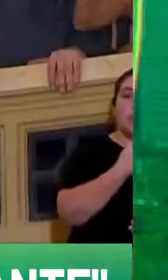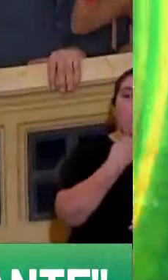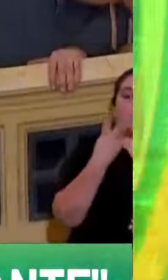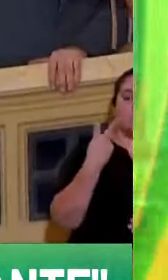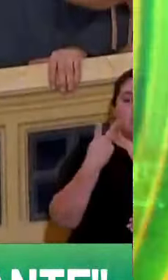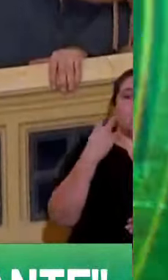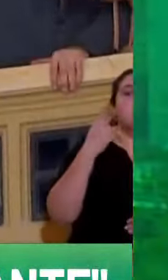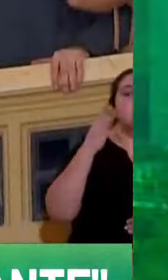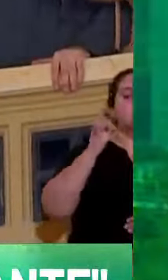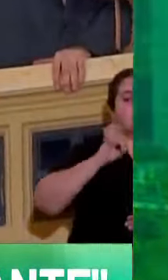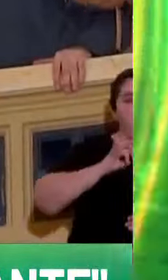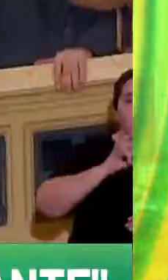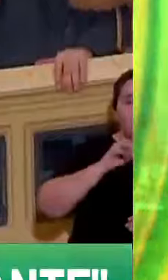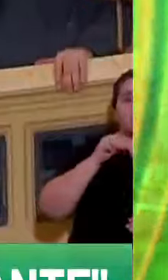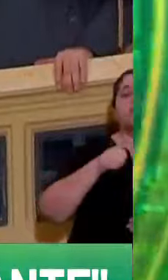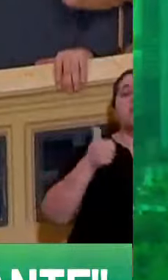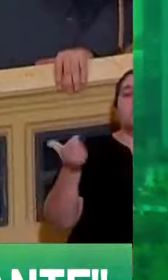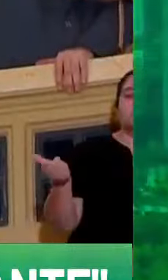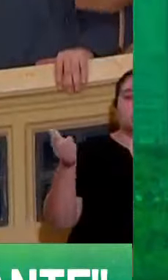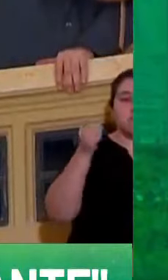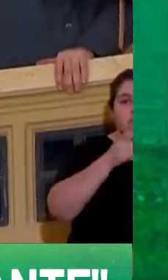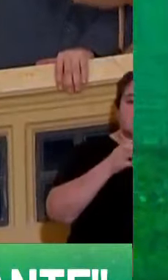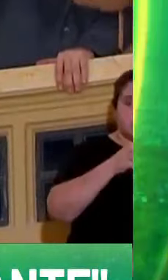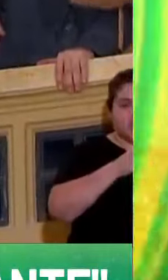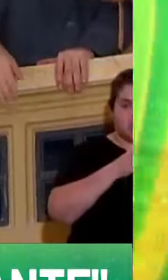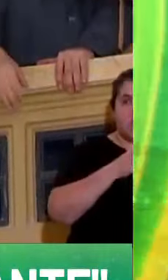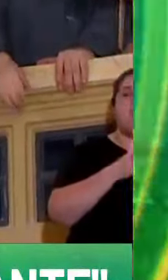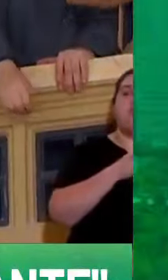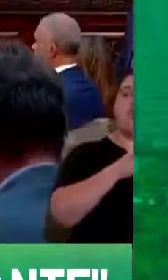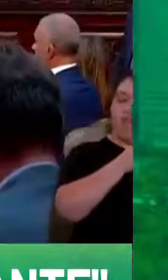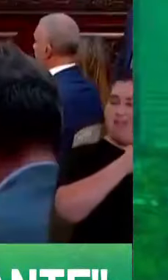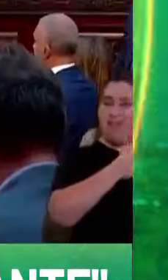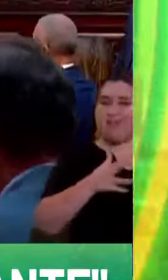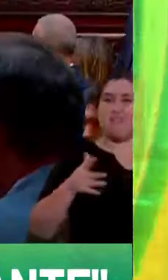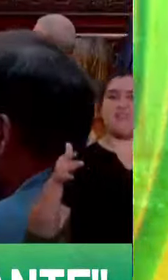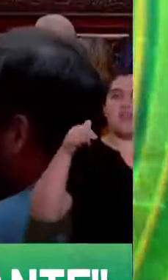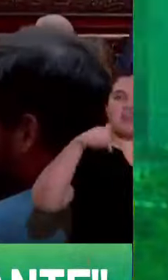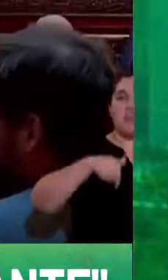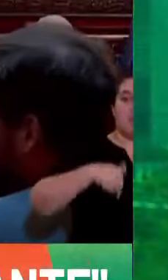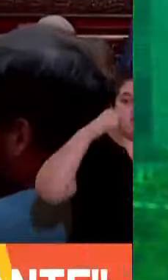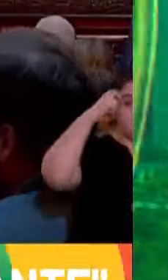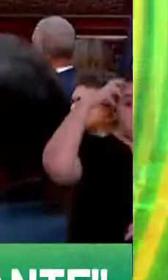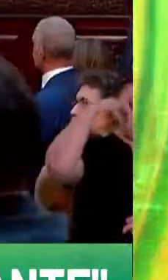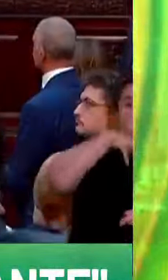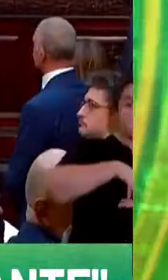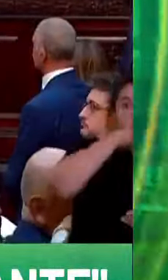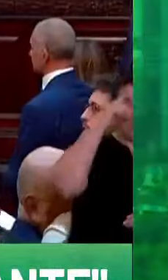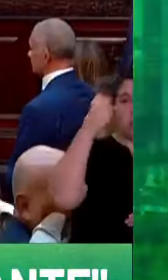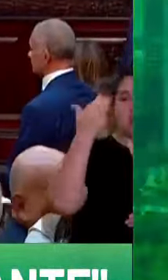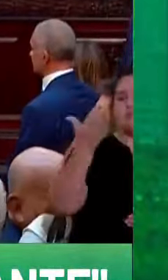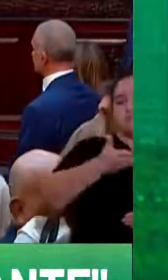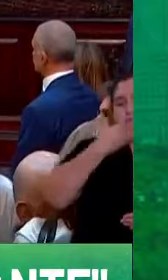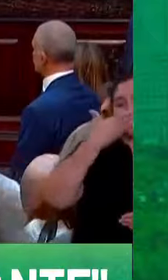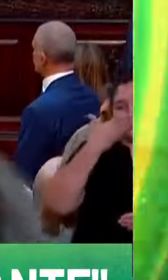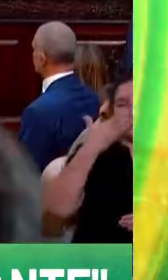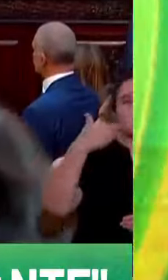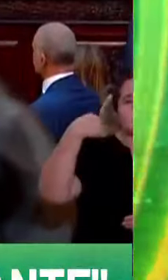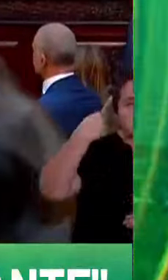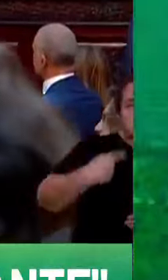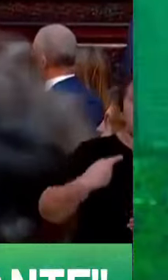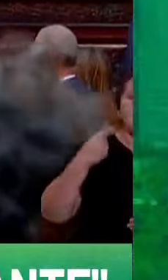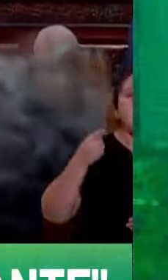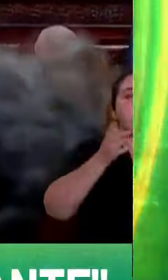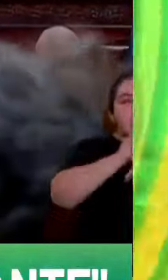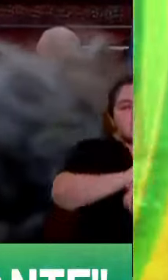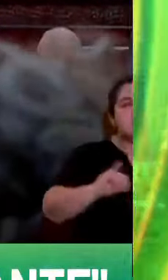del territorio, y la verdad es que tenemos mucho potencial para agregar, para aportar a la nación, pero